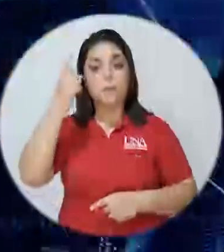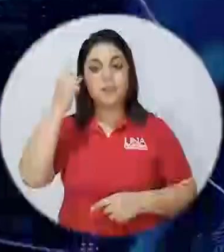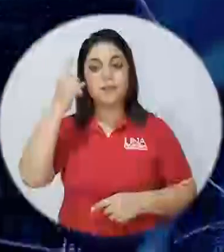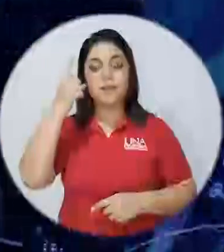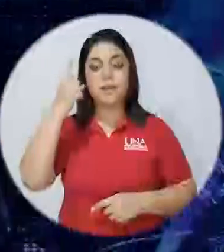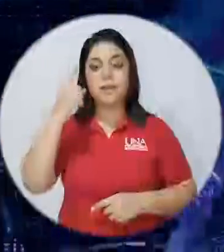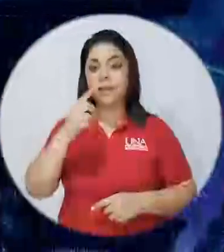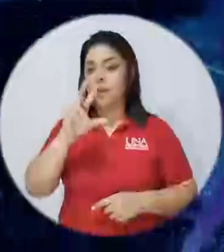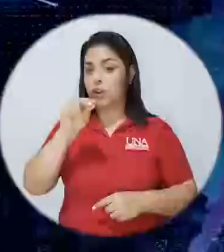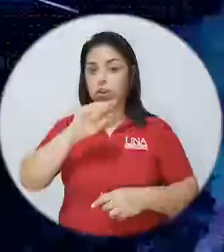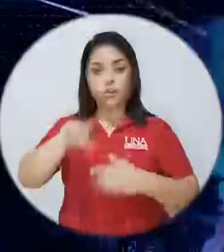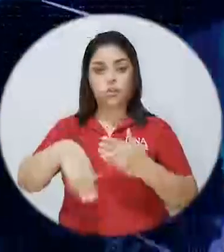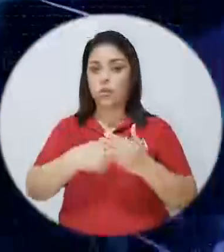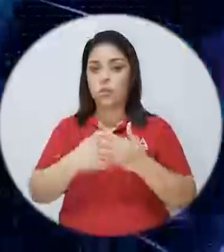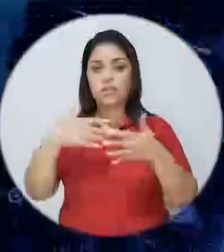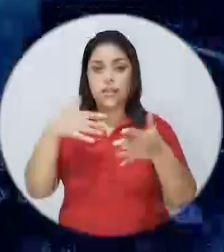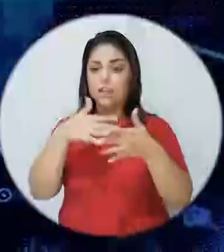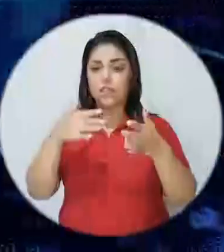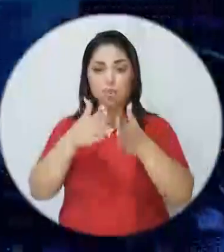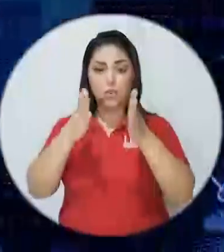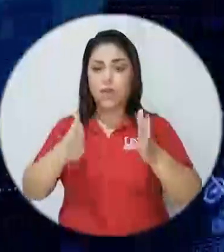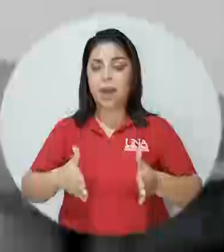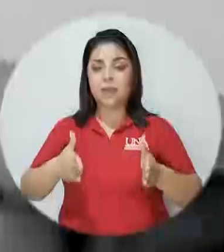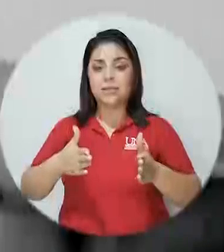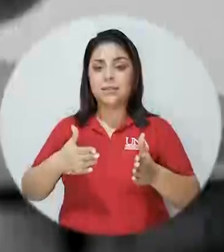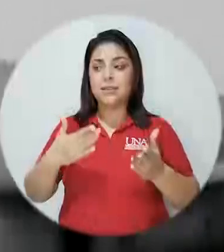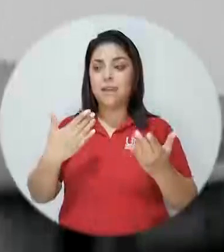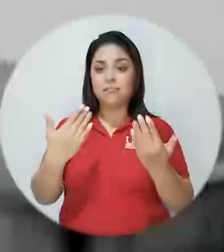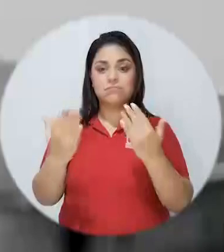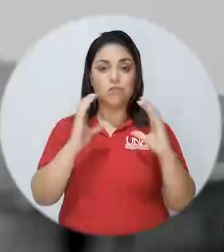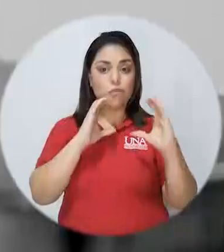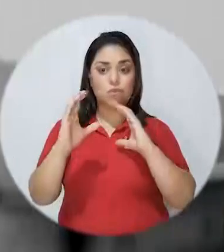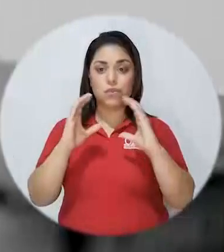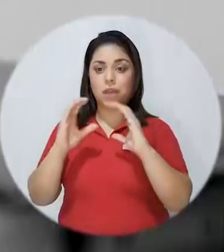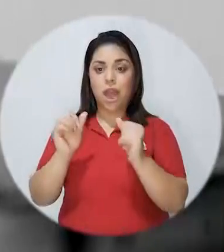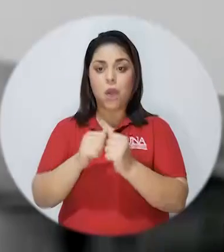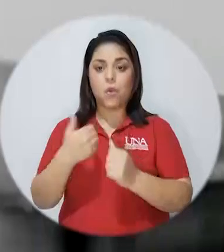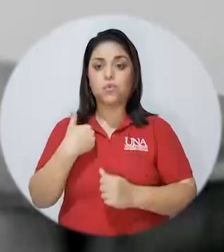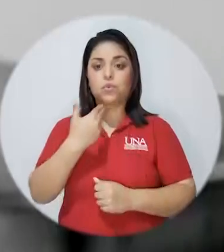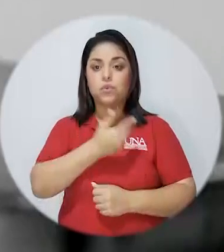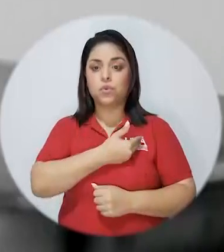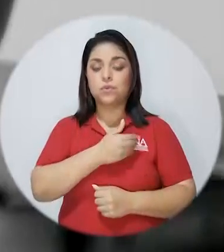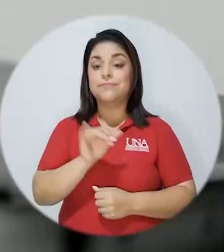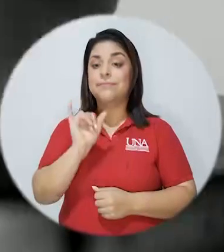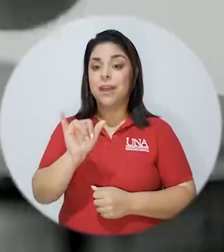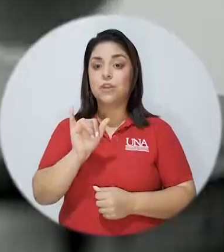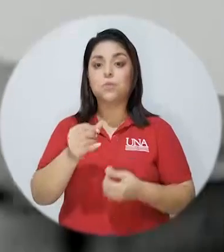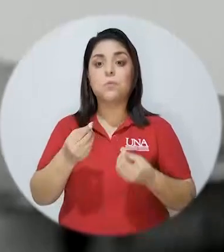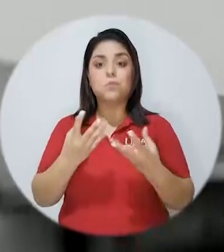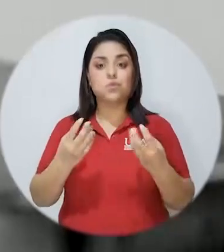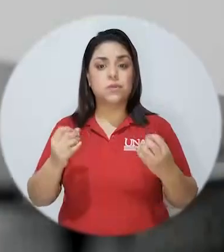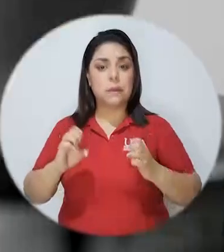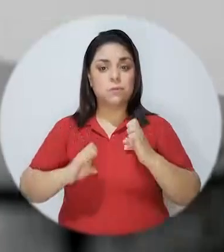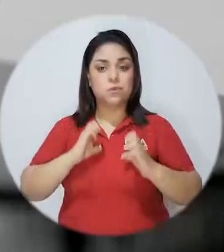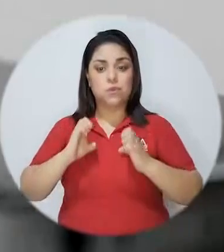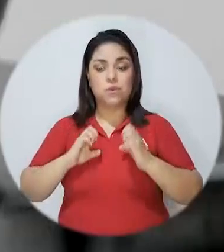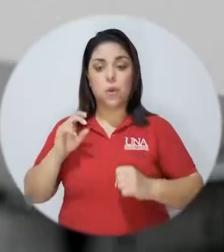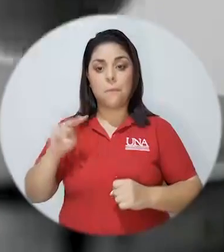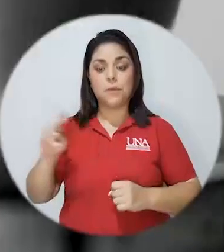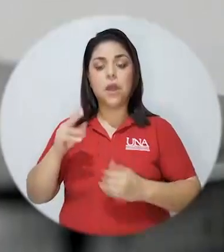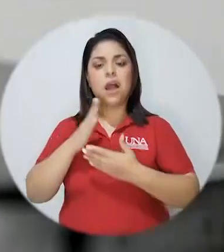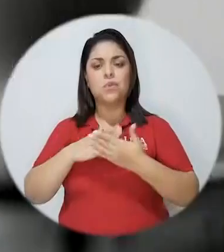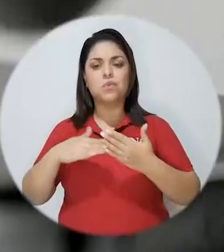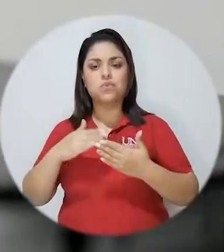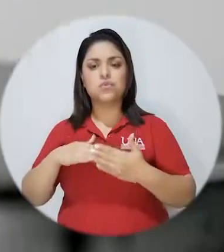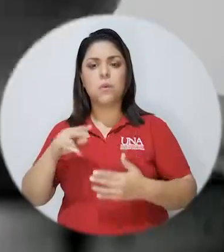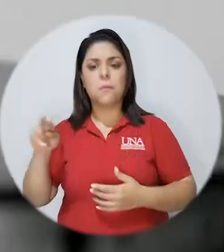comprender que no todos los estudiantes iban a interactuar con nosotros. Y esto ha generado bastantes emociones en colegas. Hay algunos